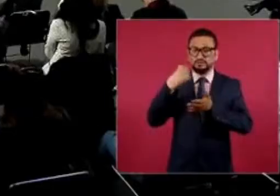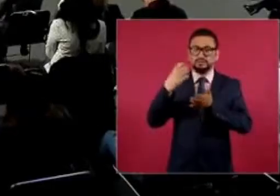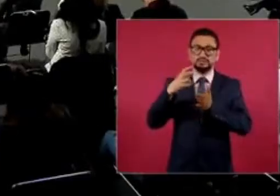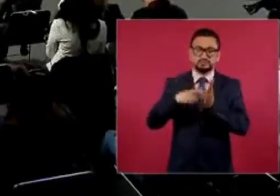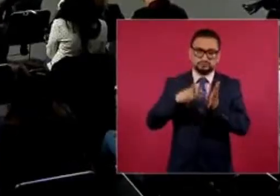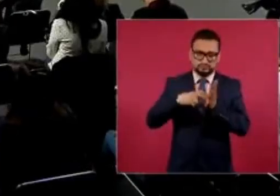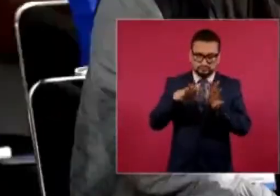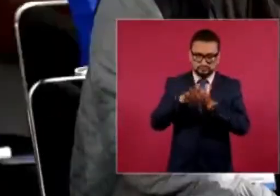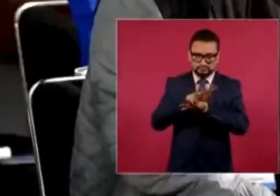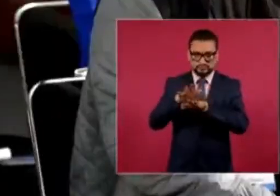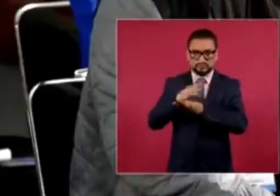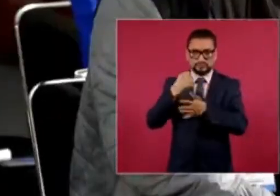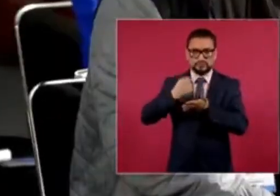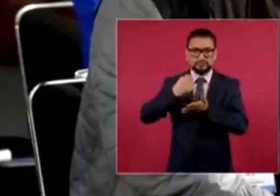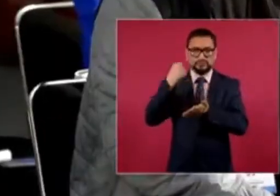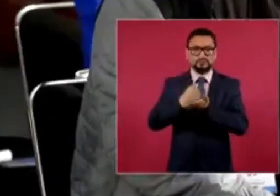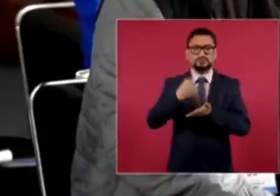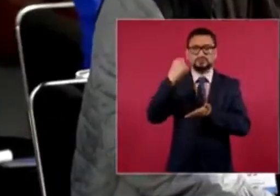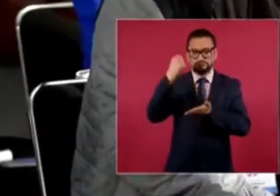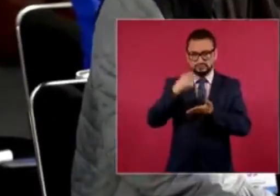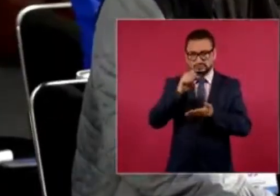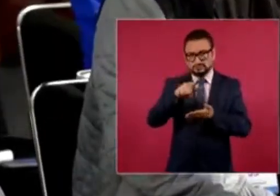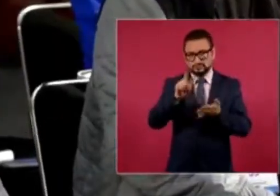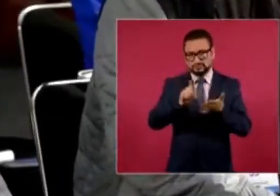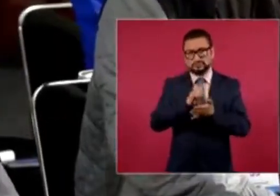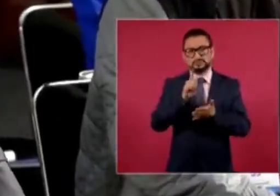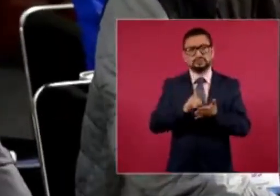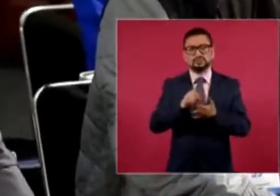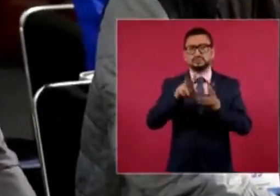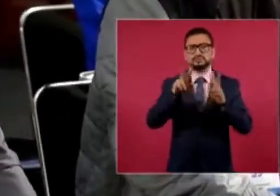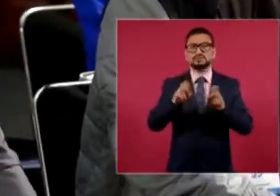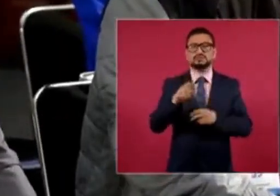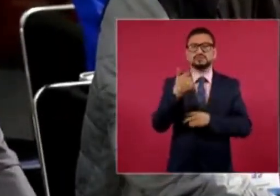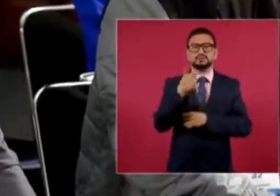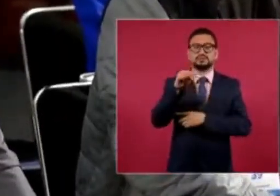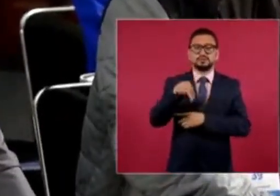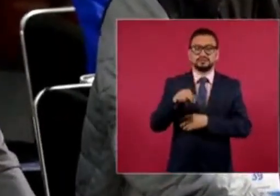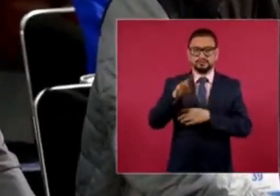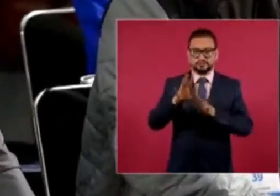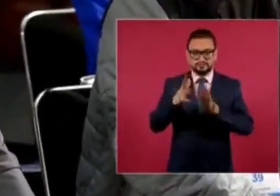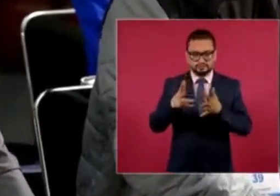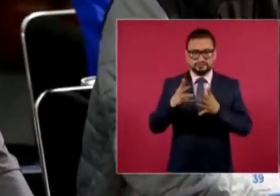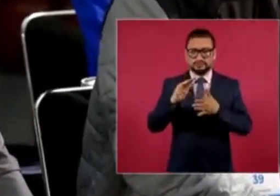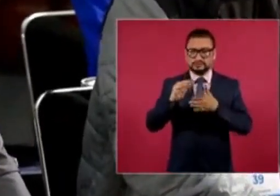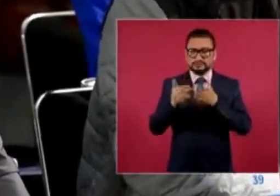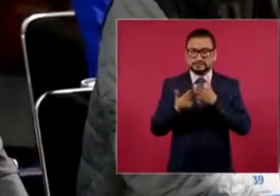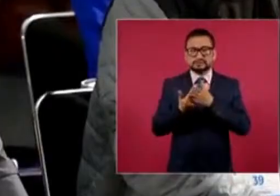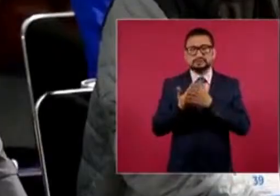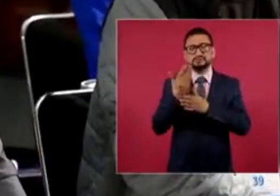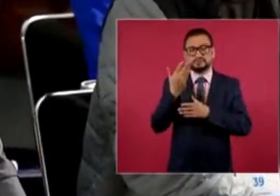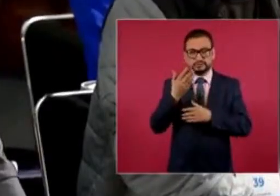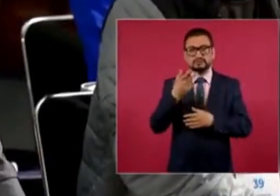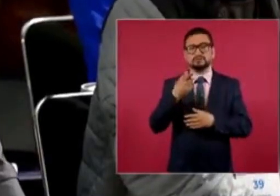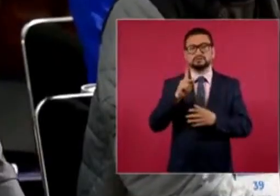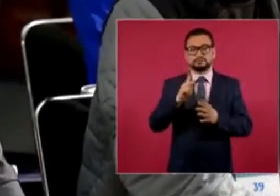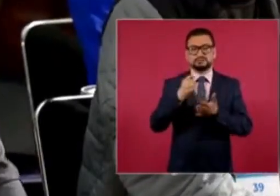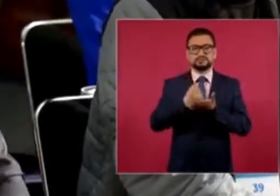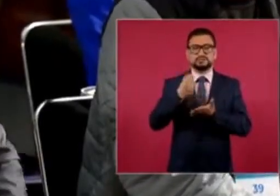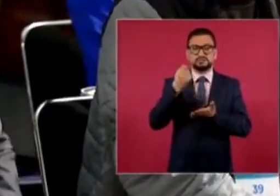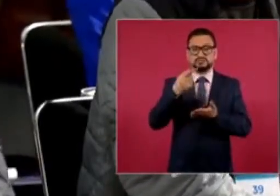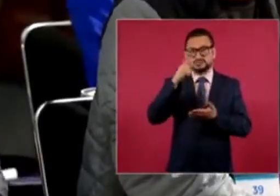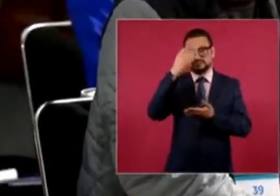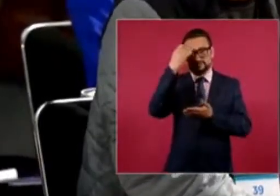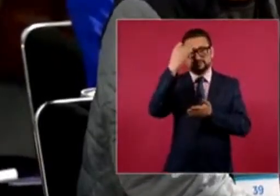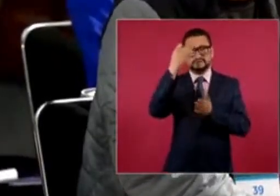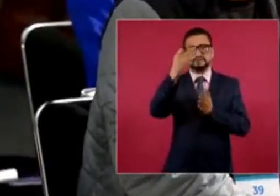de reformas legislativas, la de la Guardia Nacional, pues en la madrugada. Sin embargo, pues sí se tardaron